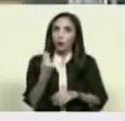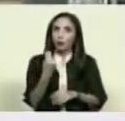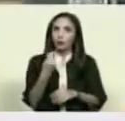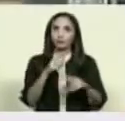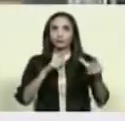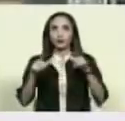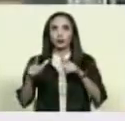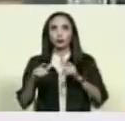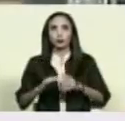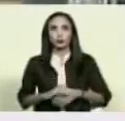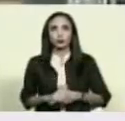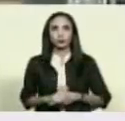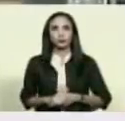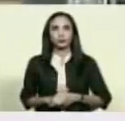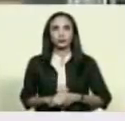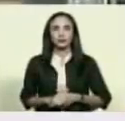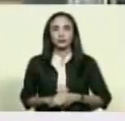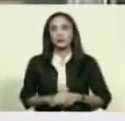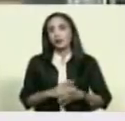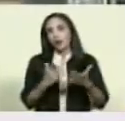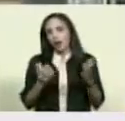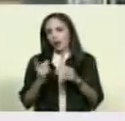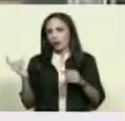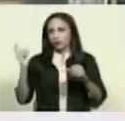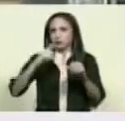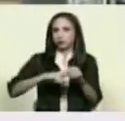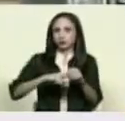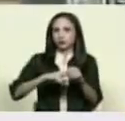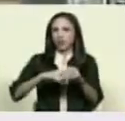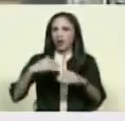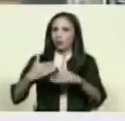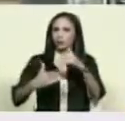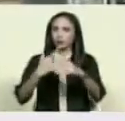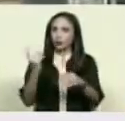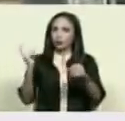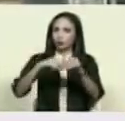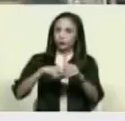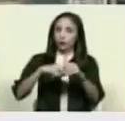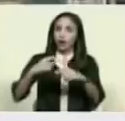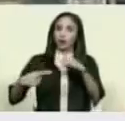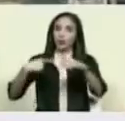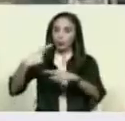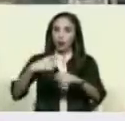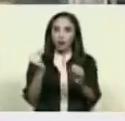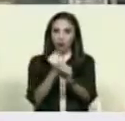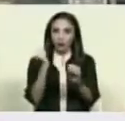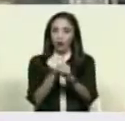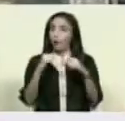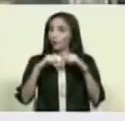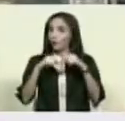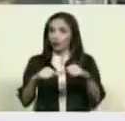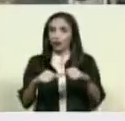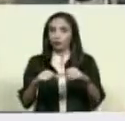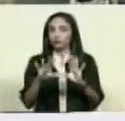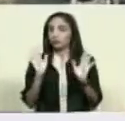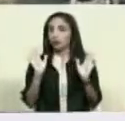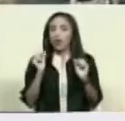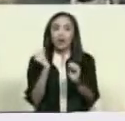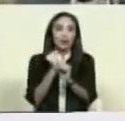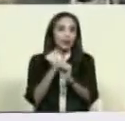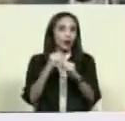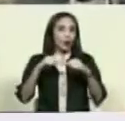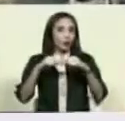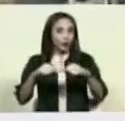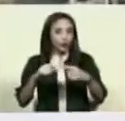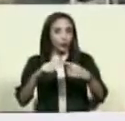Incluidos. Y de la inclusión deben pasar a la incorporación plena, al trabajo y